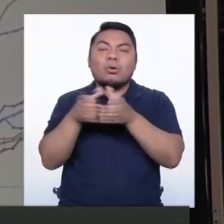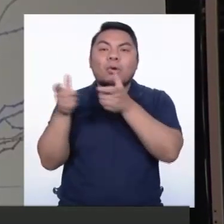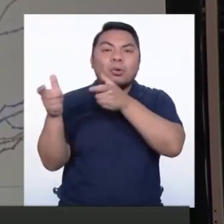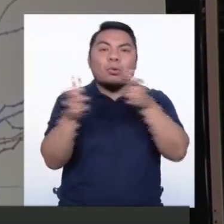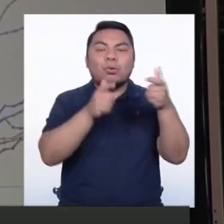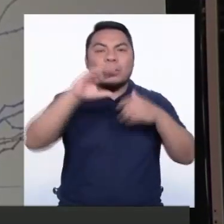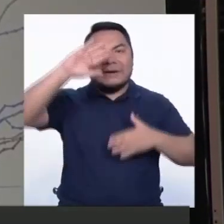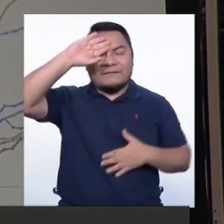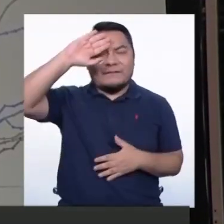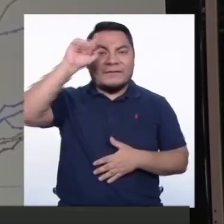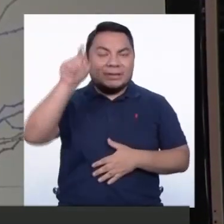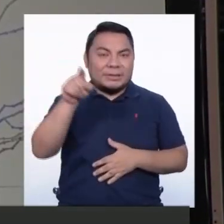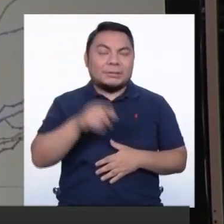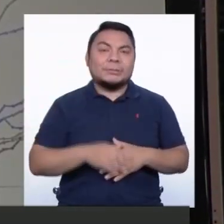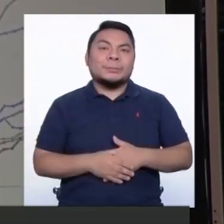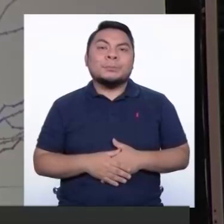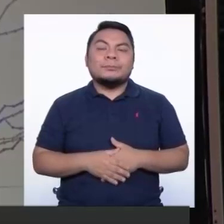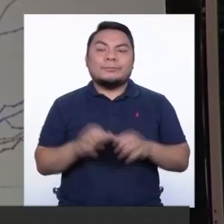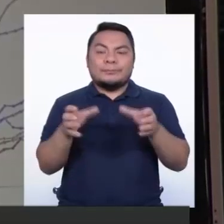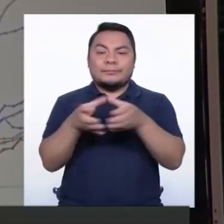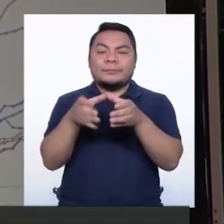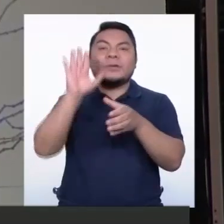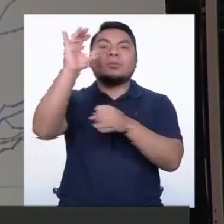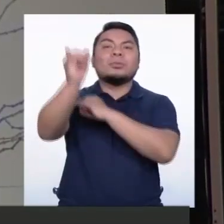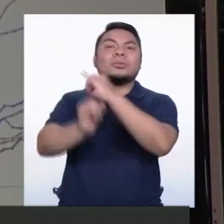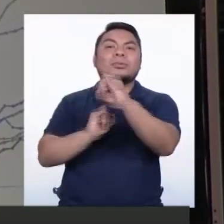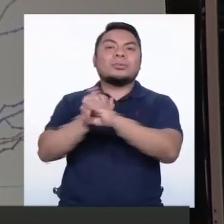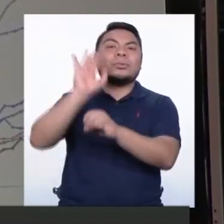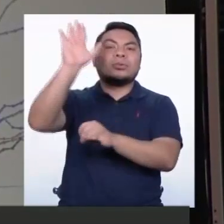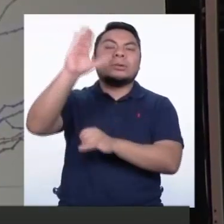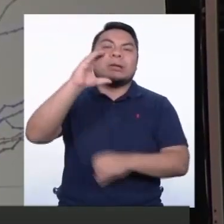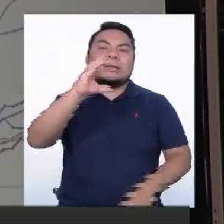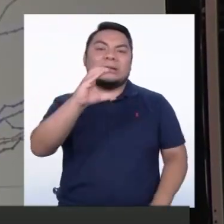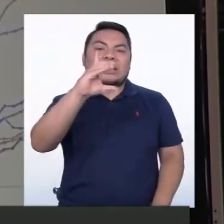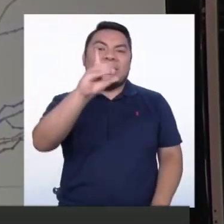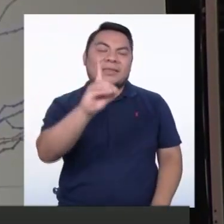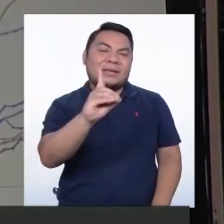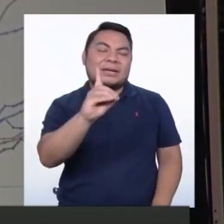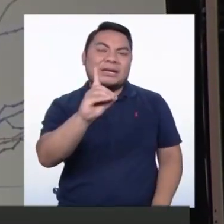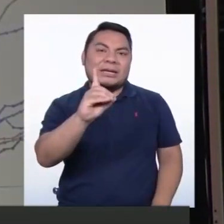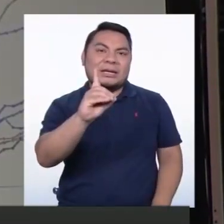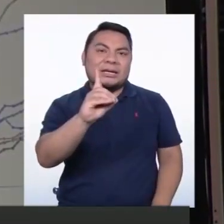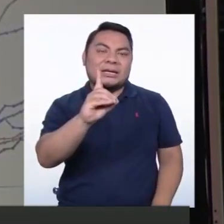de Enfermedades, el CDC,